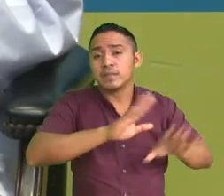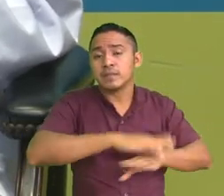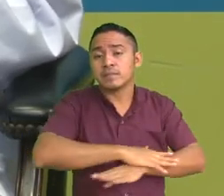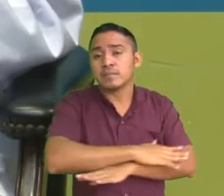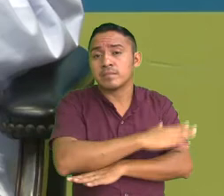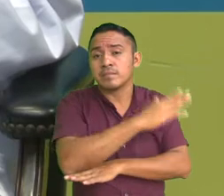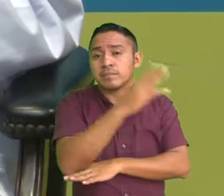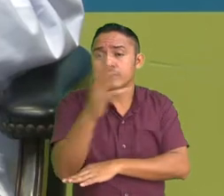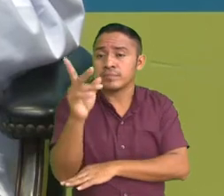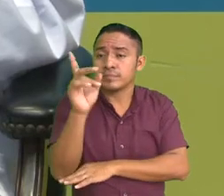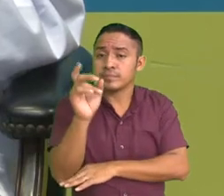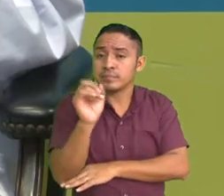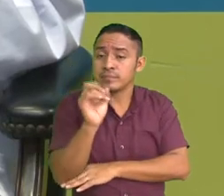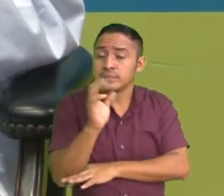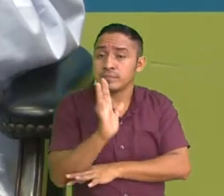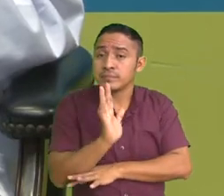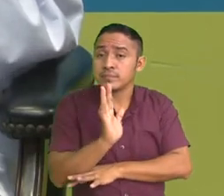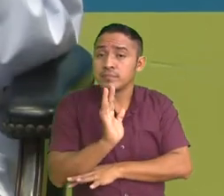levantan a las 10.